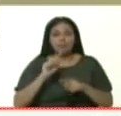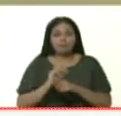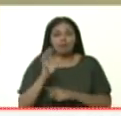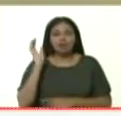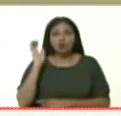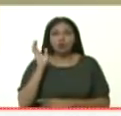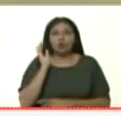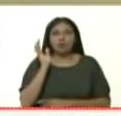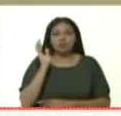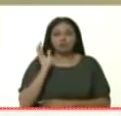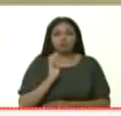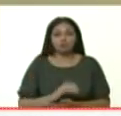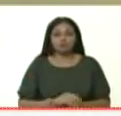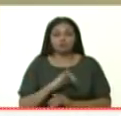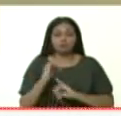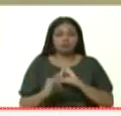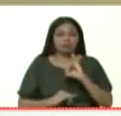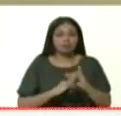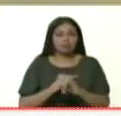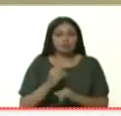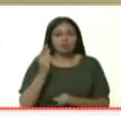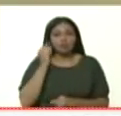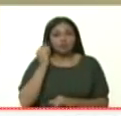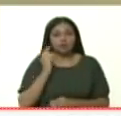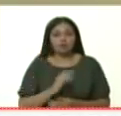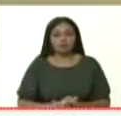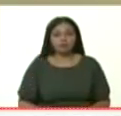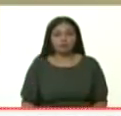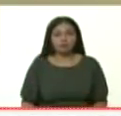Congreso Internacional de Mujeres,